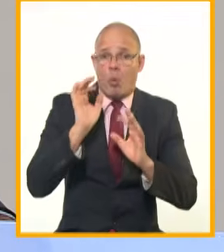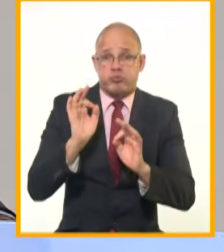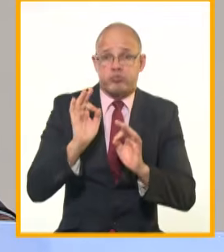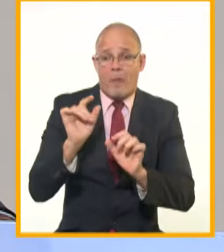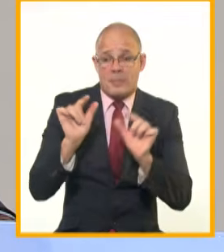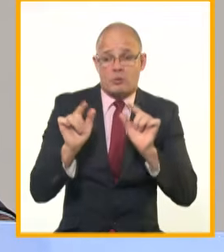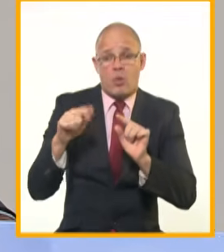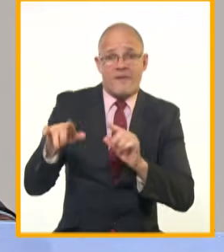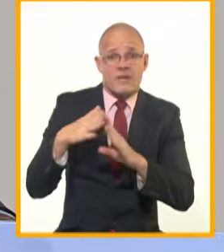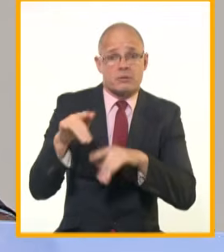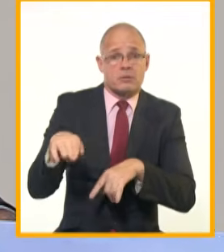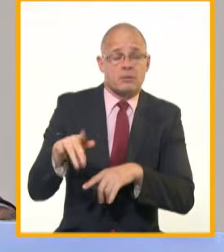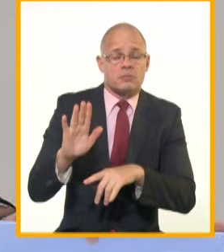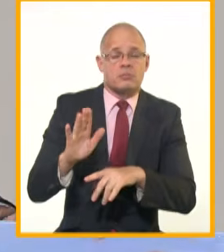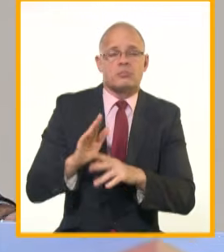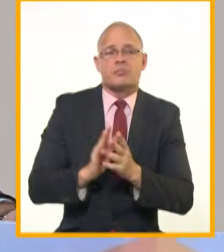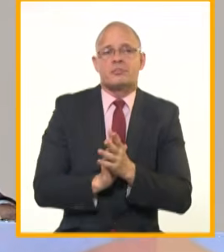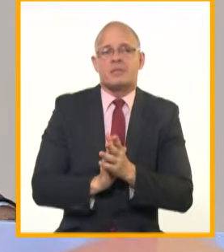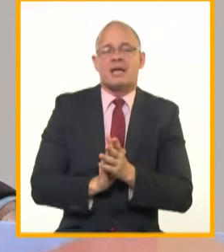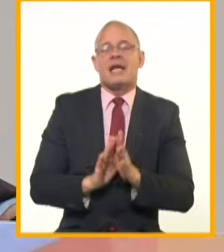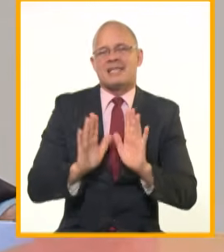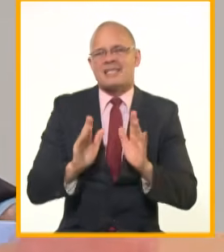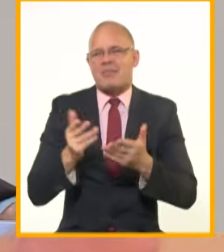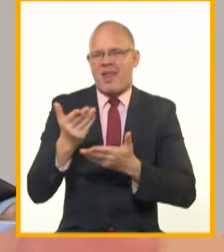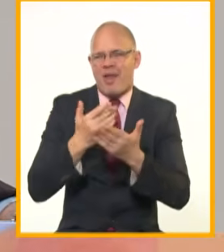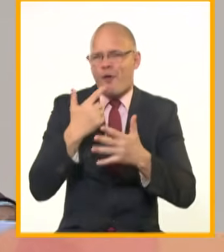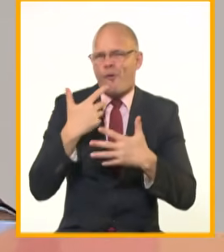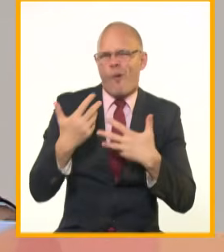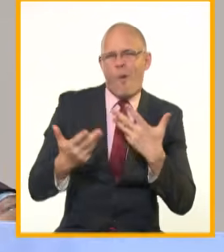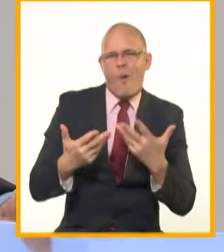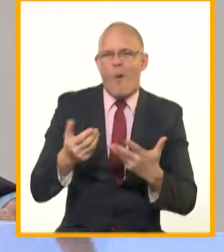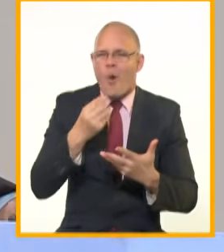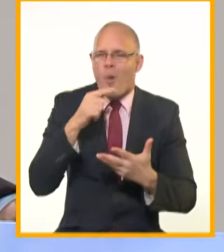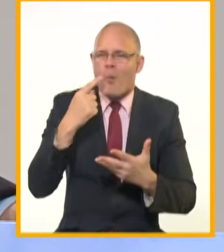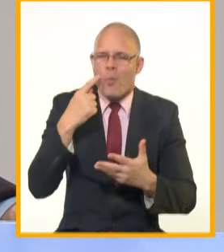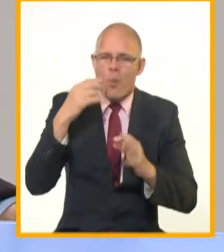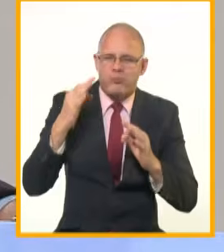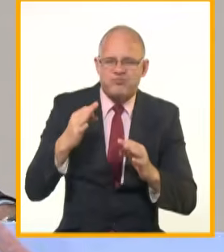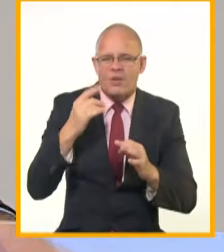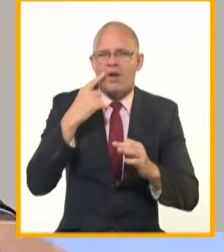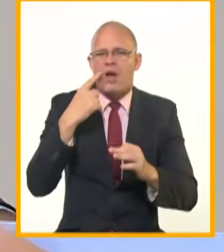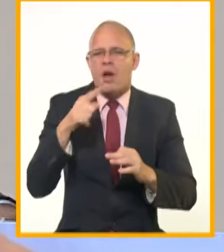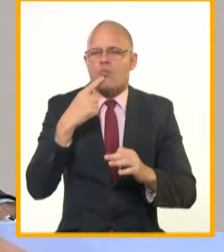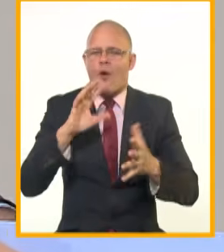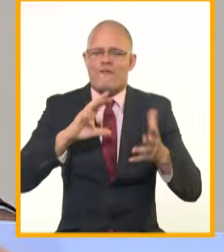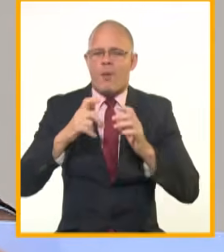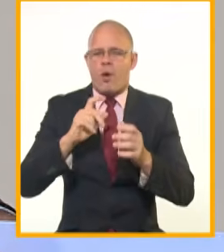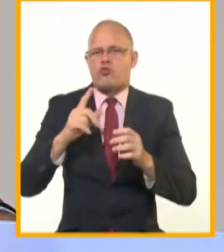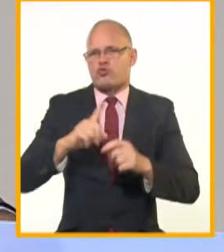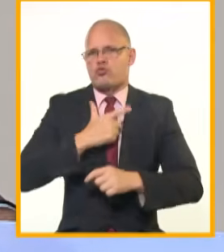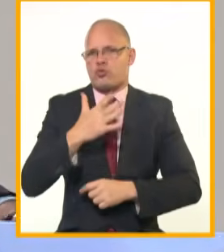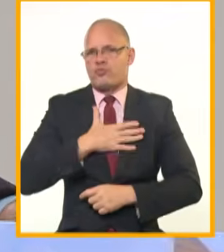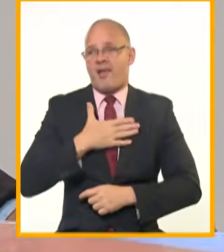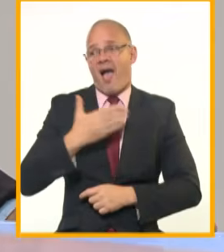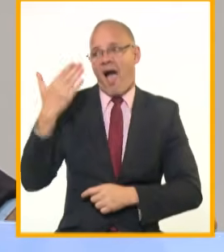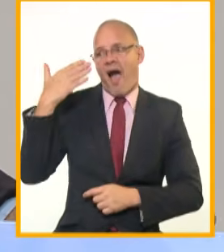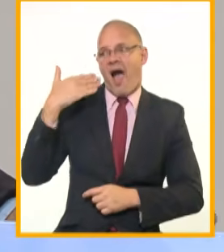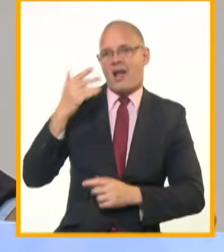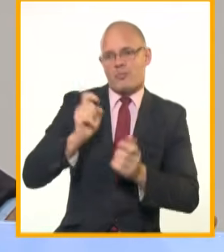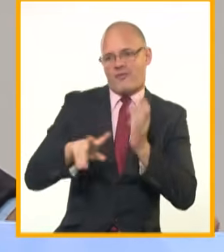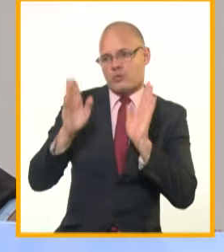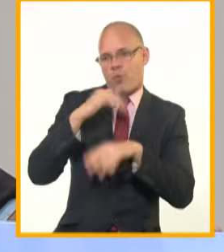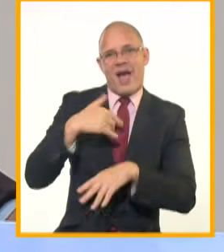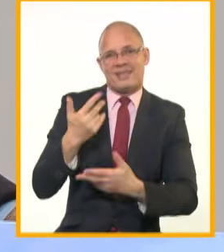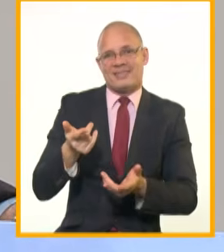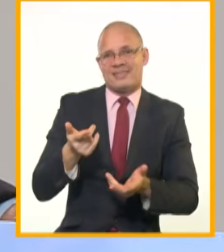y hablábamos precisamente de cómo lograr la identidad cultural de una provincia que no existía, más con un